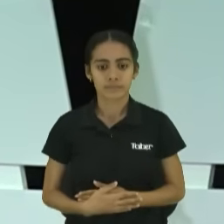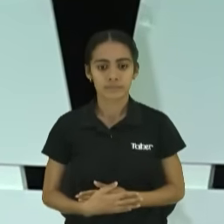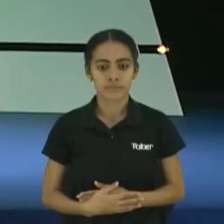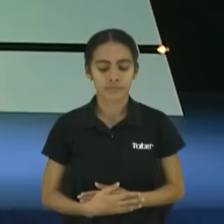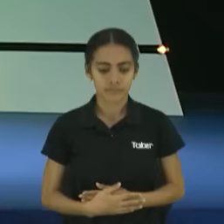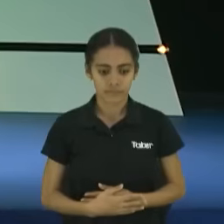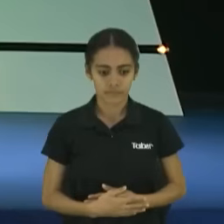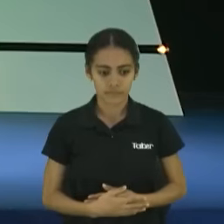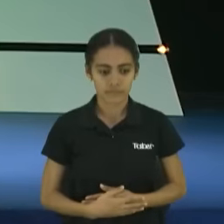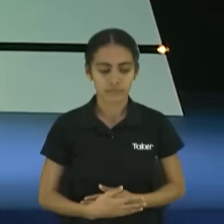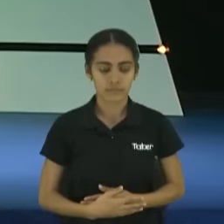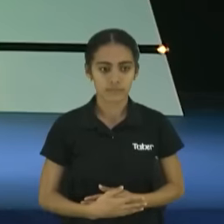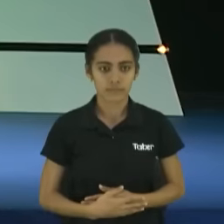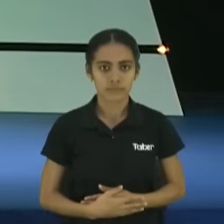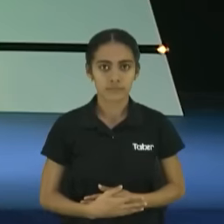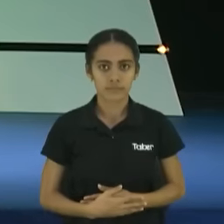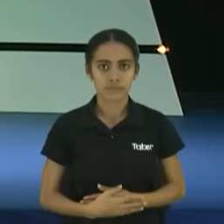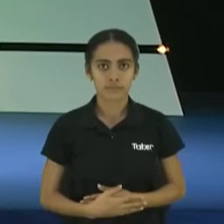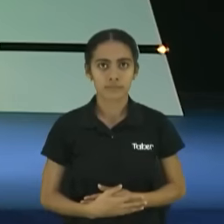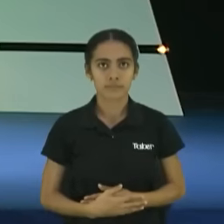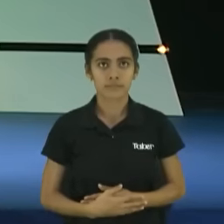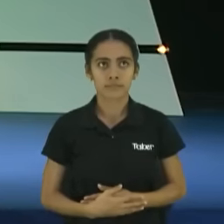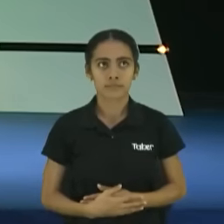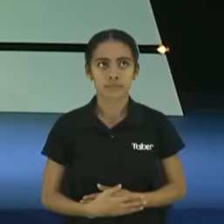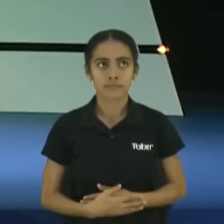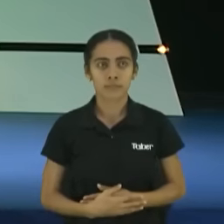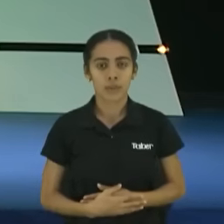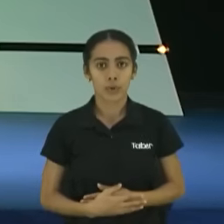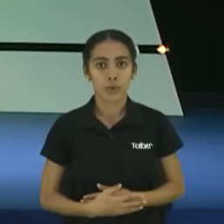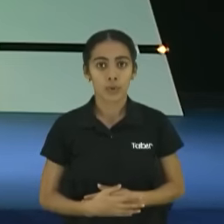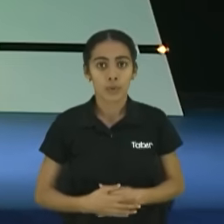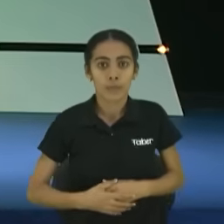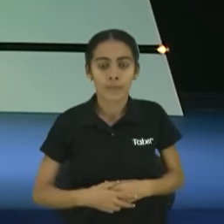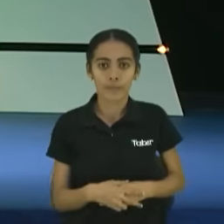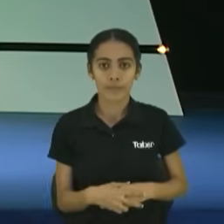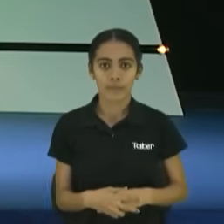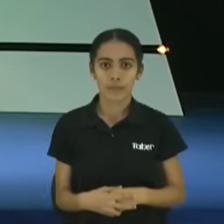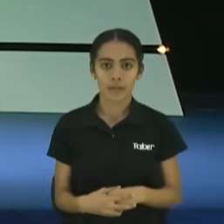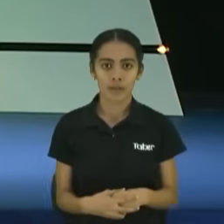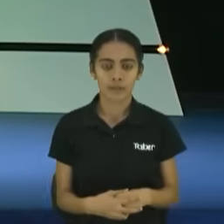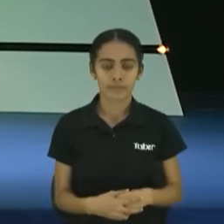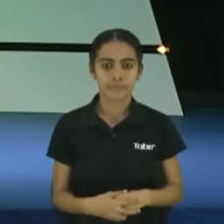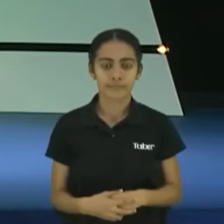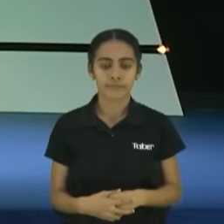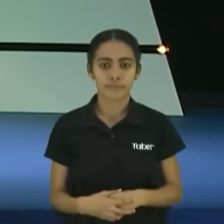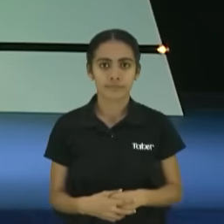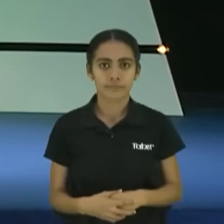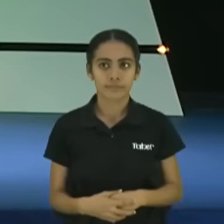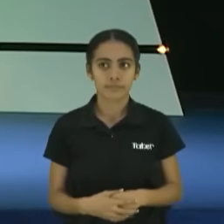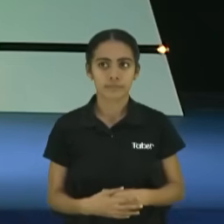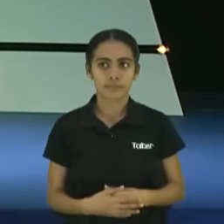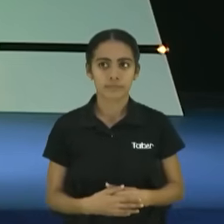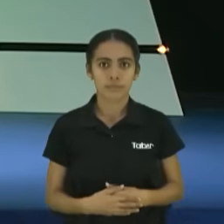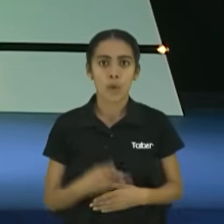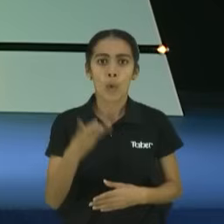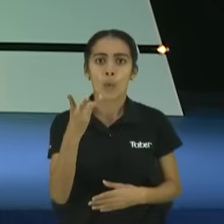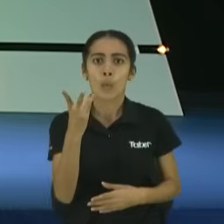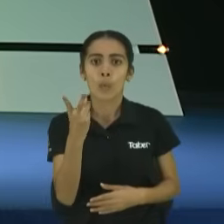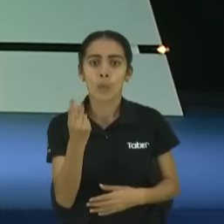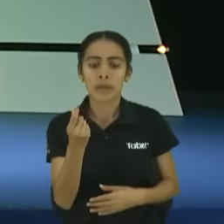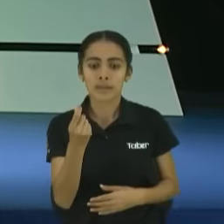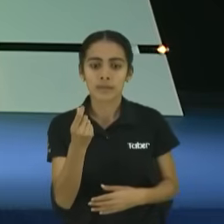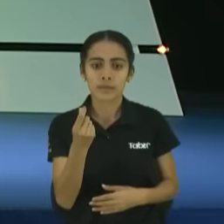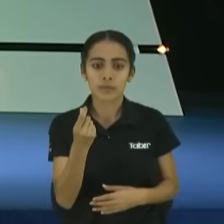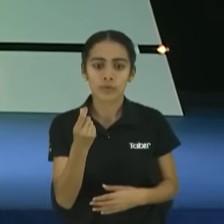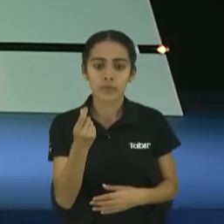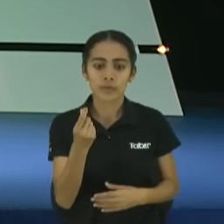nosotros? Va, no quiero hablar espiritualmente, perdónenme, pongámonos planchados. ¿Cuántos somos